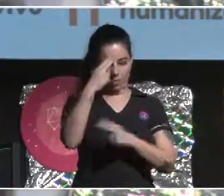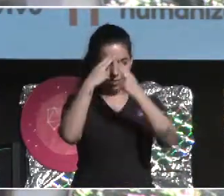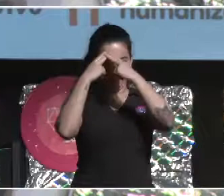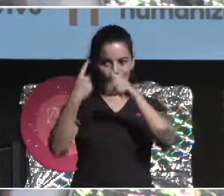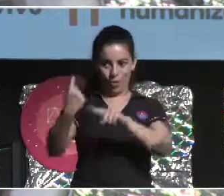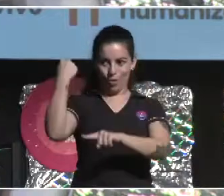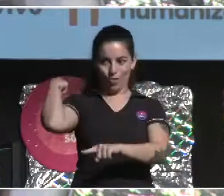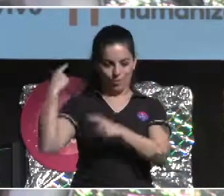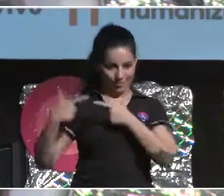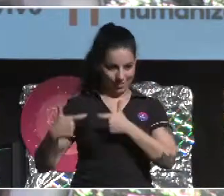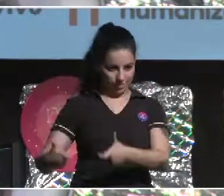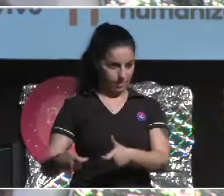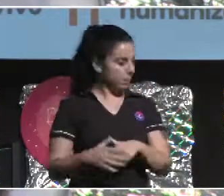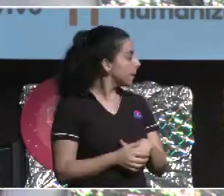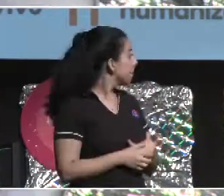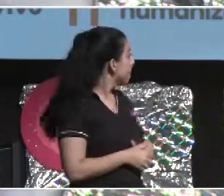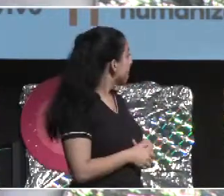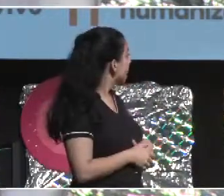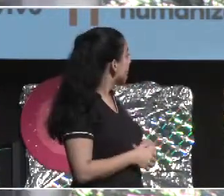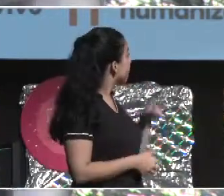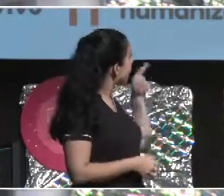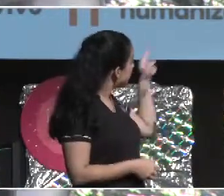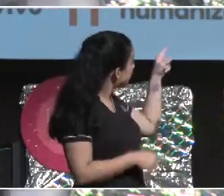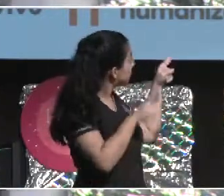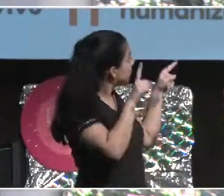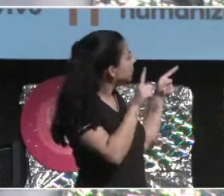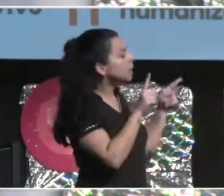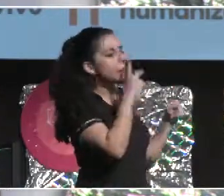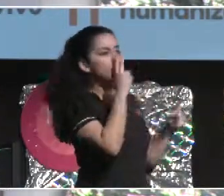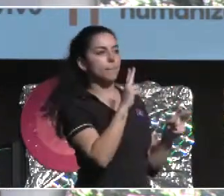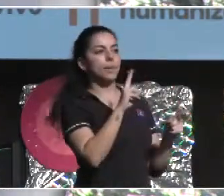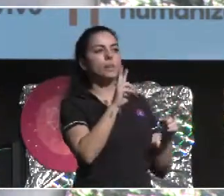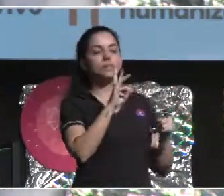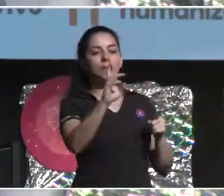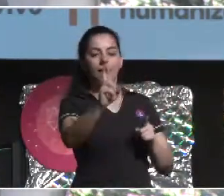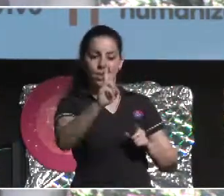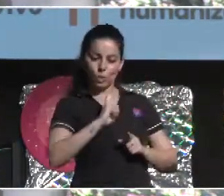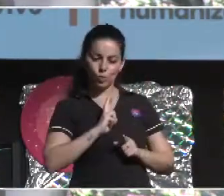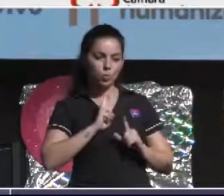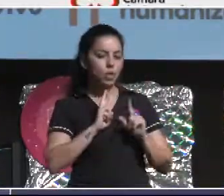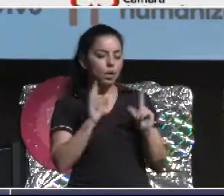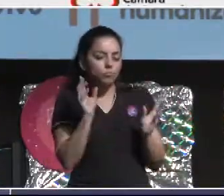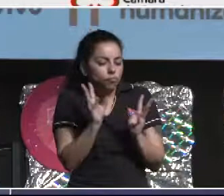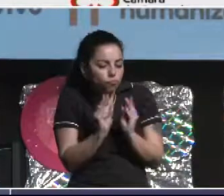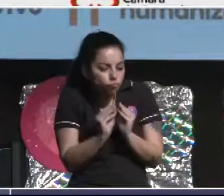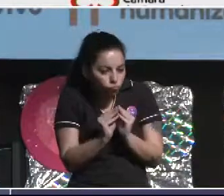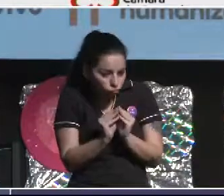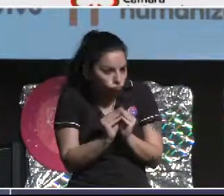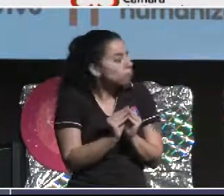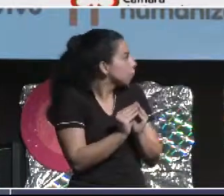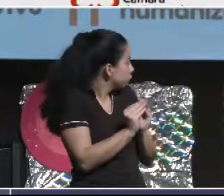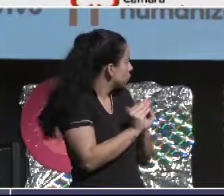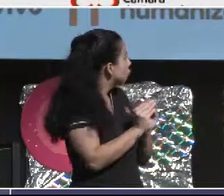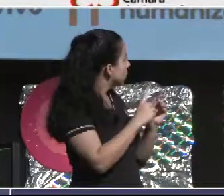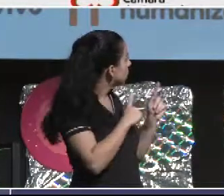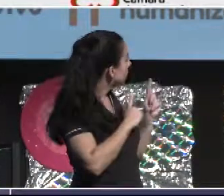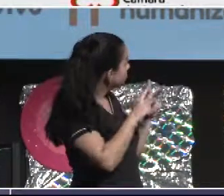Aquí, por favor, el video. Este es un pequeño resultado de lo que nosotros hicimos. Solo 2 indicadores tenemos